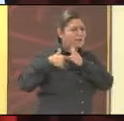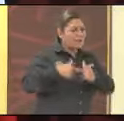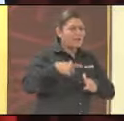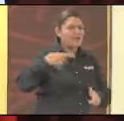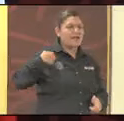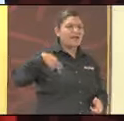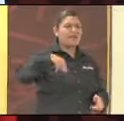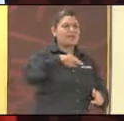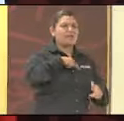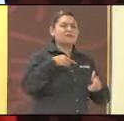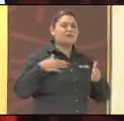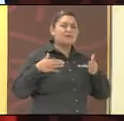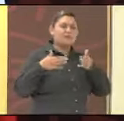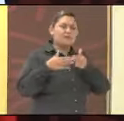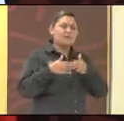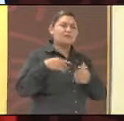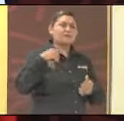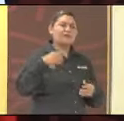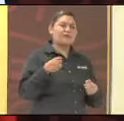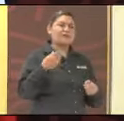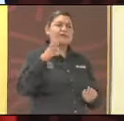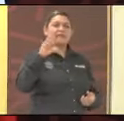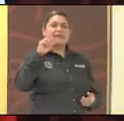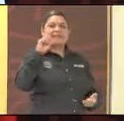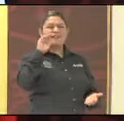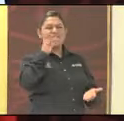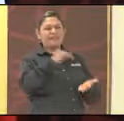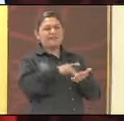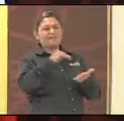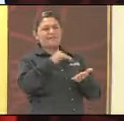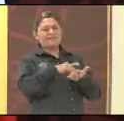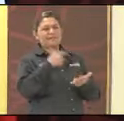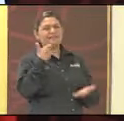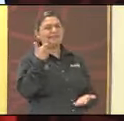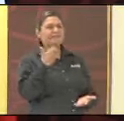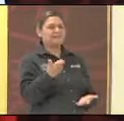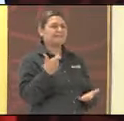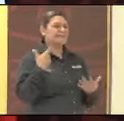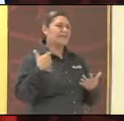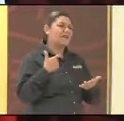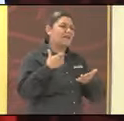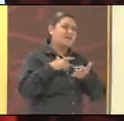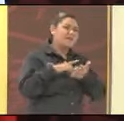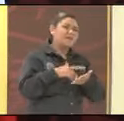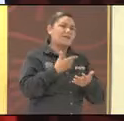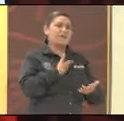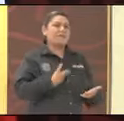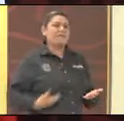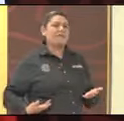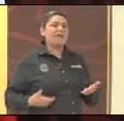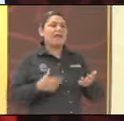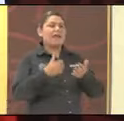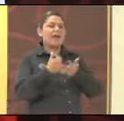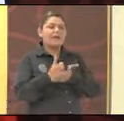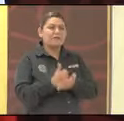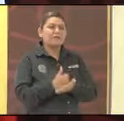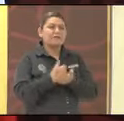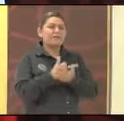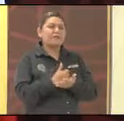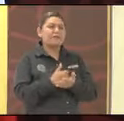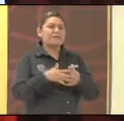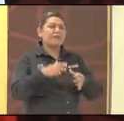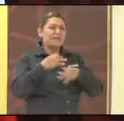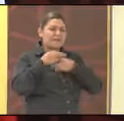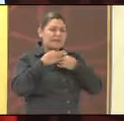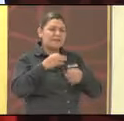puerto industrial, 30 mil millones de inversión impulsadas por el señor presidente de la República,